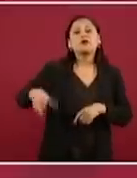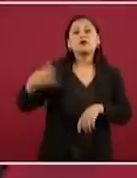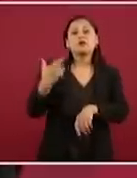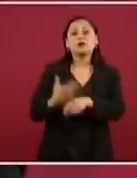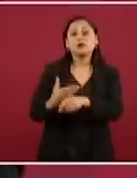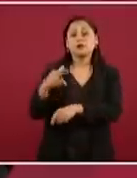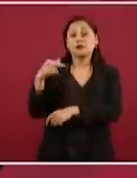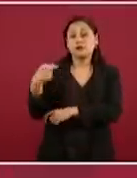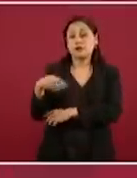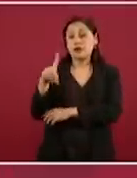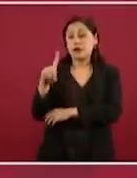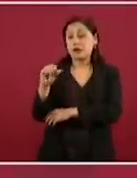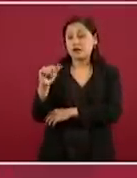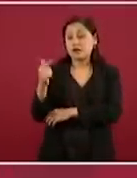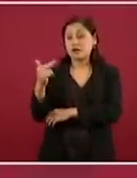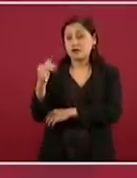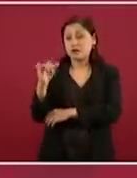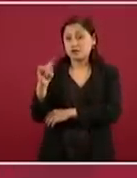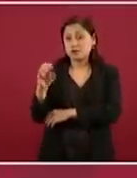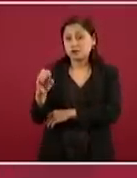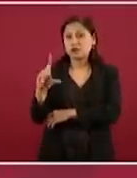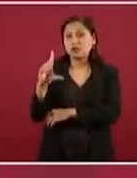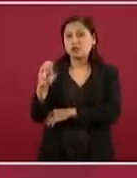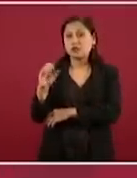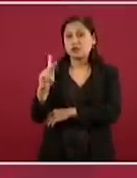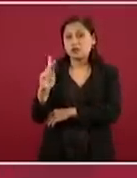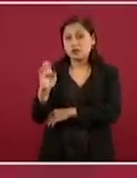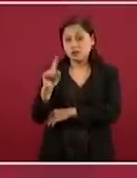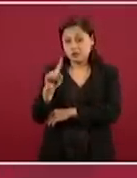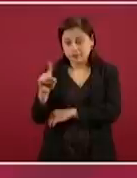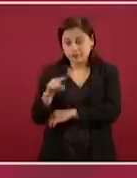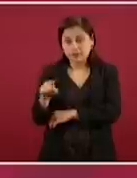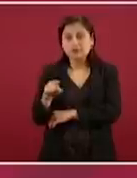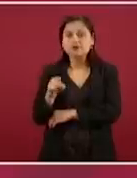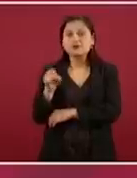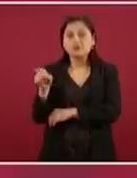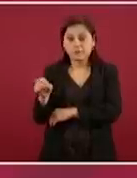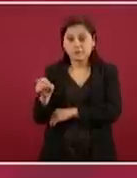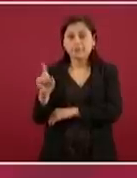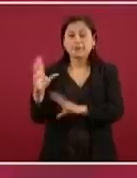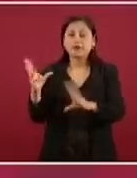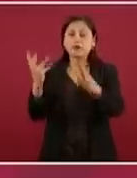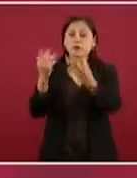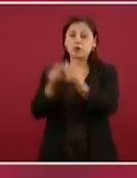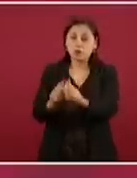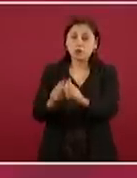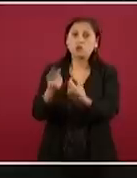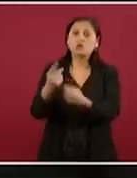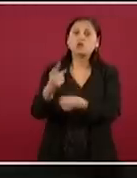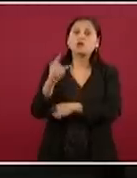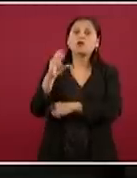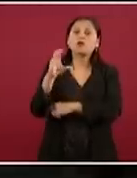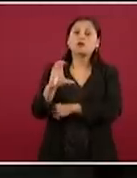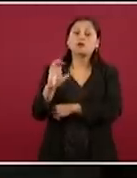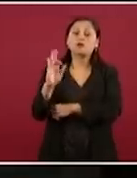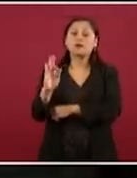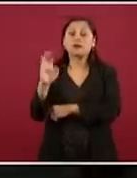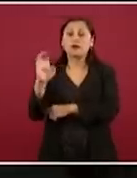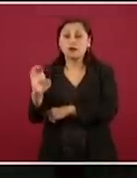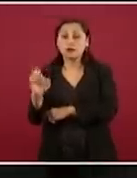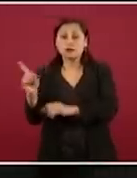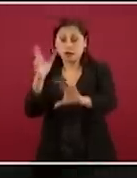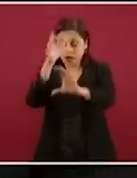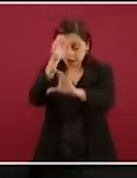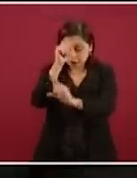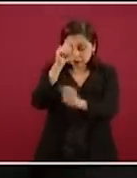Augusto López Hernández llegó a un acuerdo con la Comisión Federal de Electricidad, aceptado por